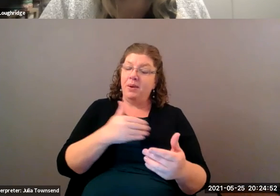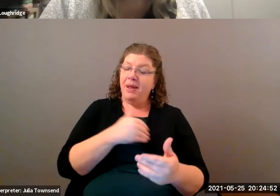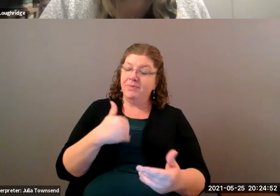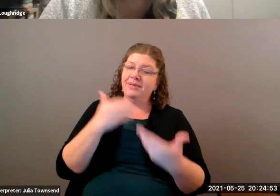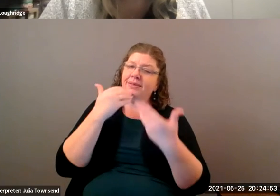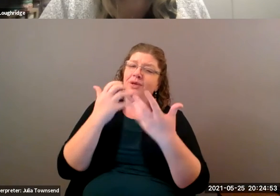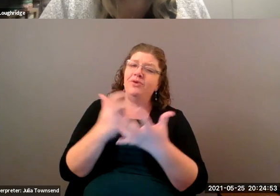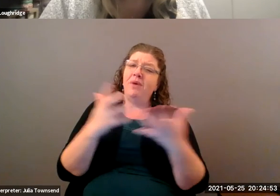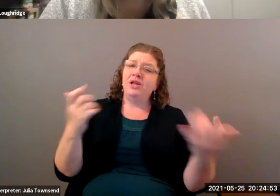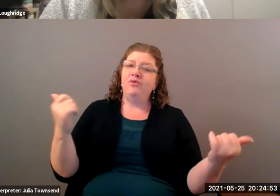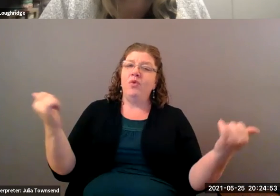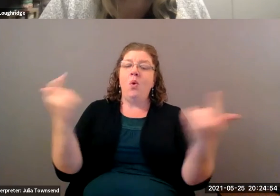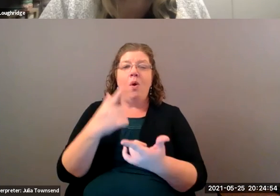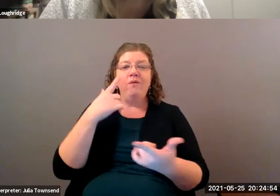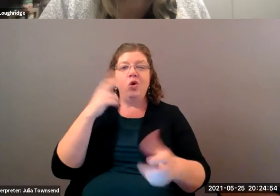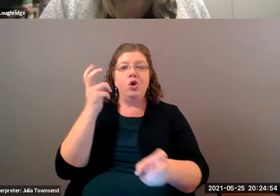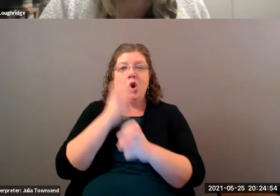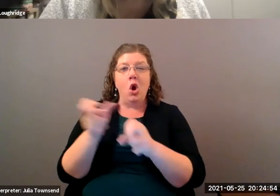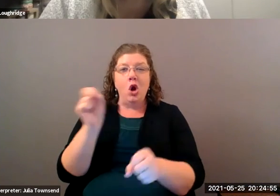Sí, claro.